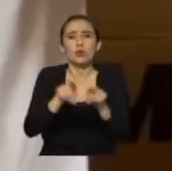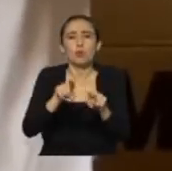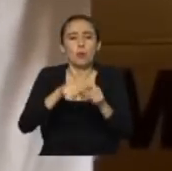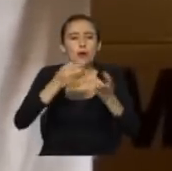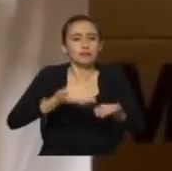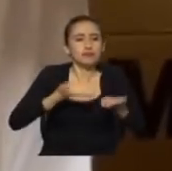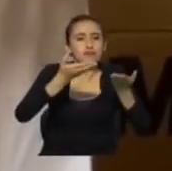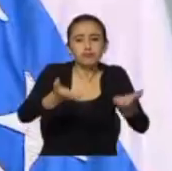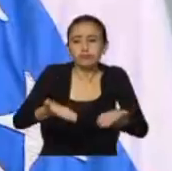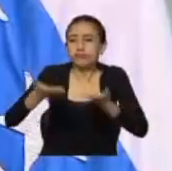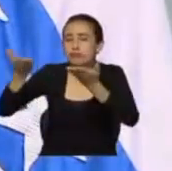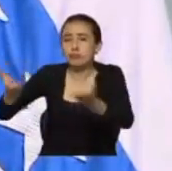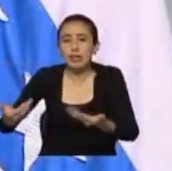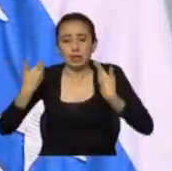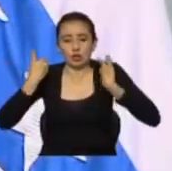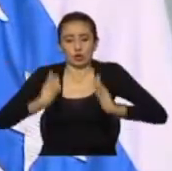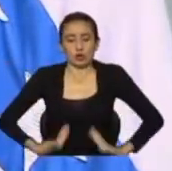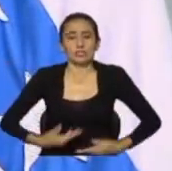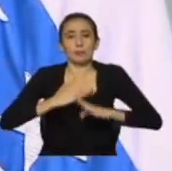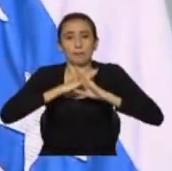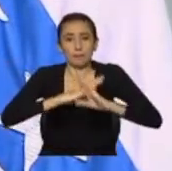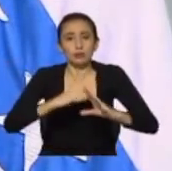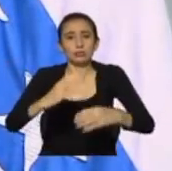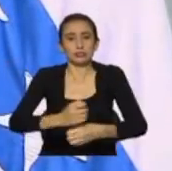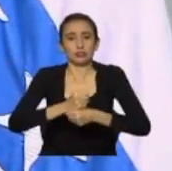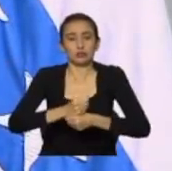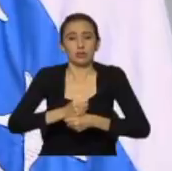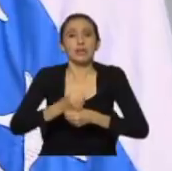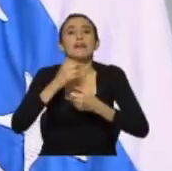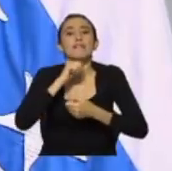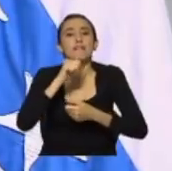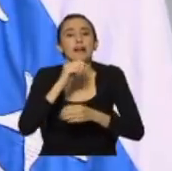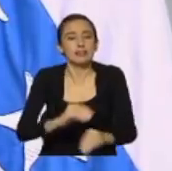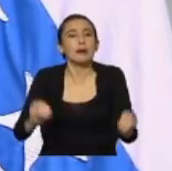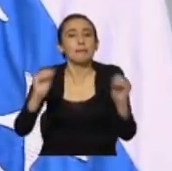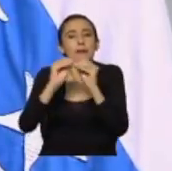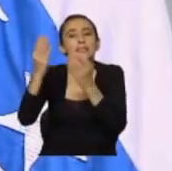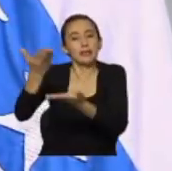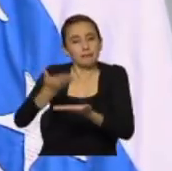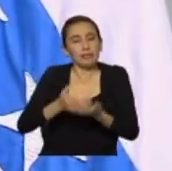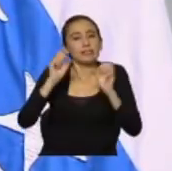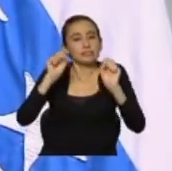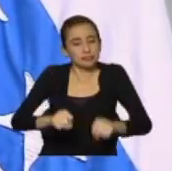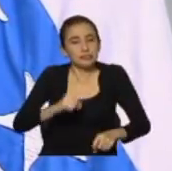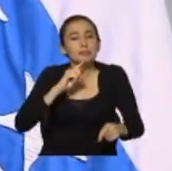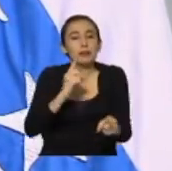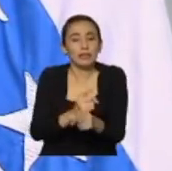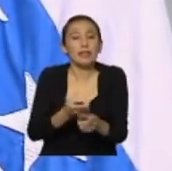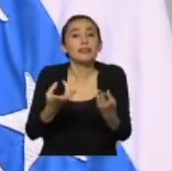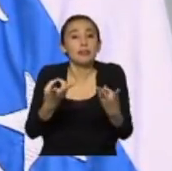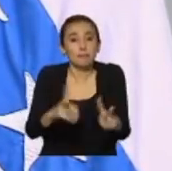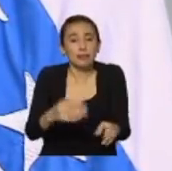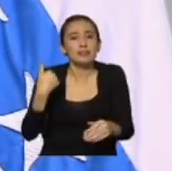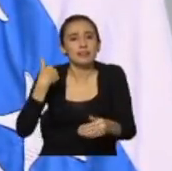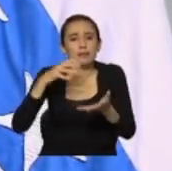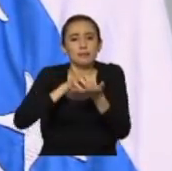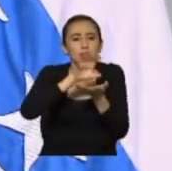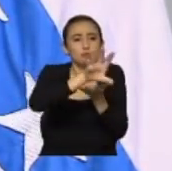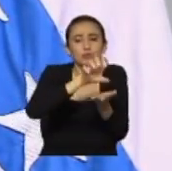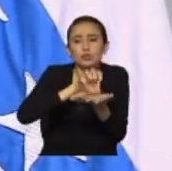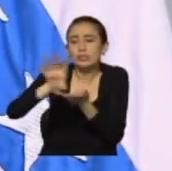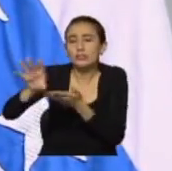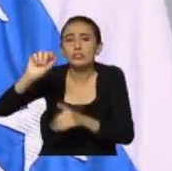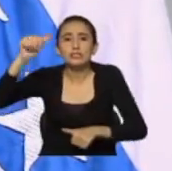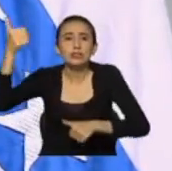trajes de protección en guayaquil y vienen muchos más en camino logramos donaciones de diferentes gobiernos en equipos de protección insumos médicos